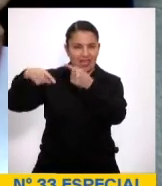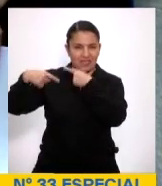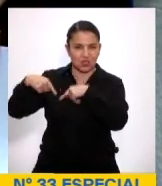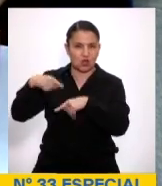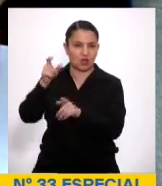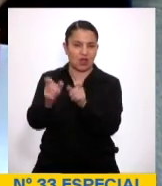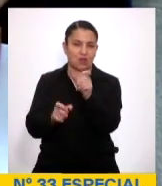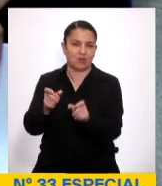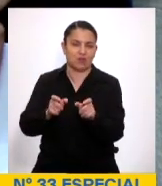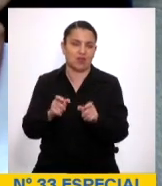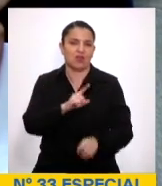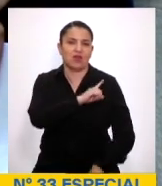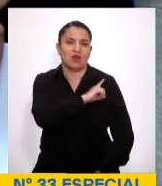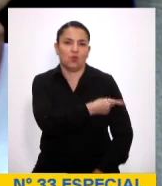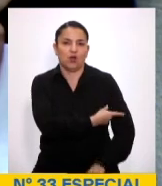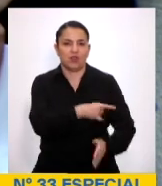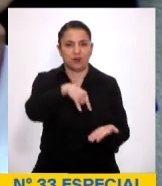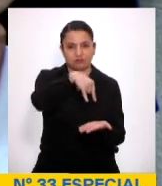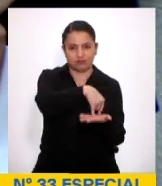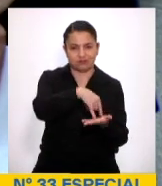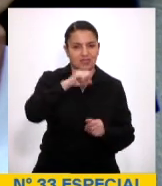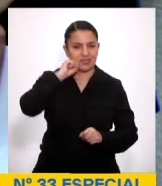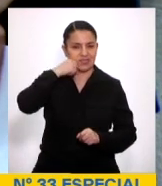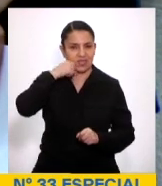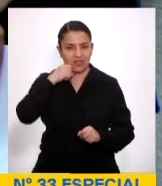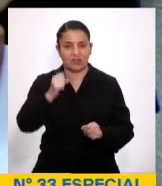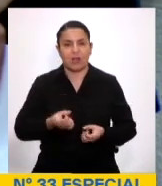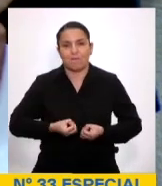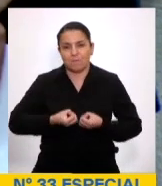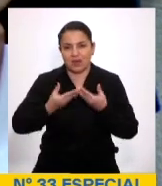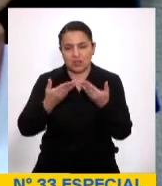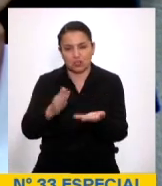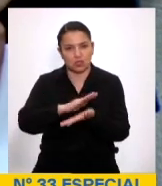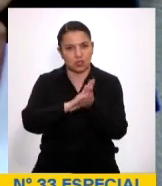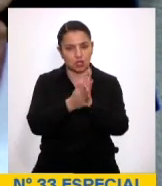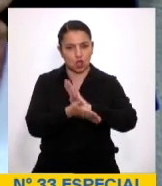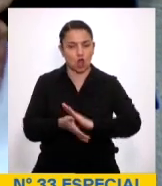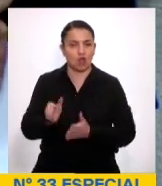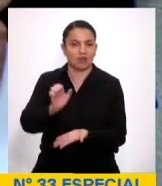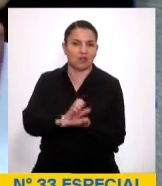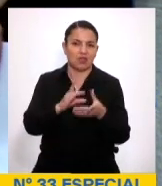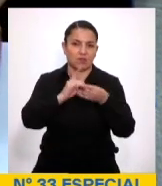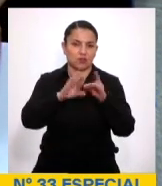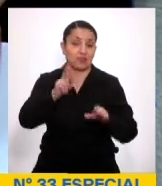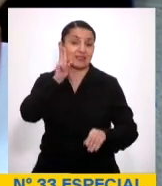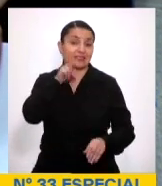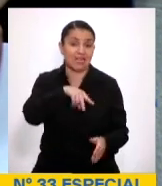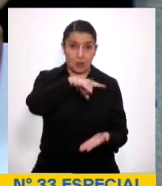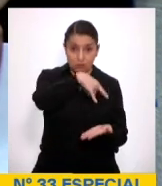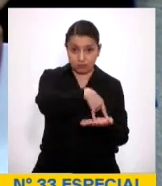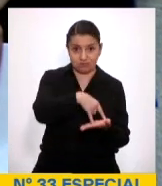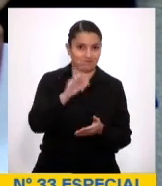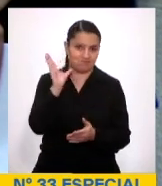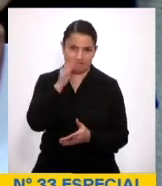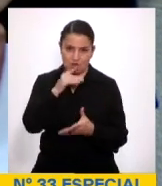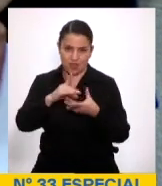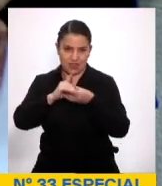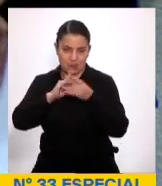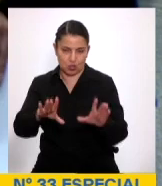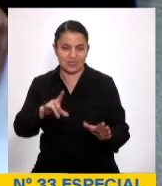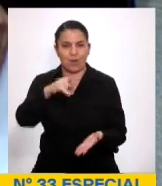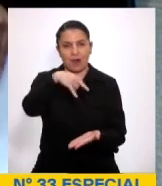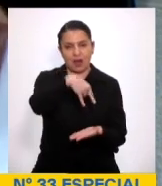legislativo es la máxima expresión de todo estado democrático sin parlamento no puede hablarse de democracia de que cumple la función